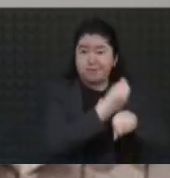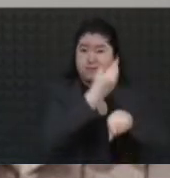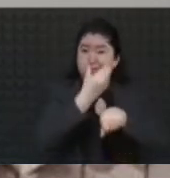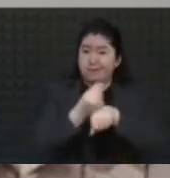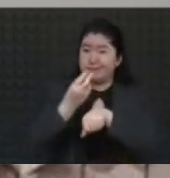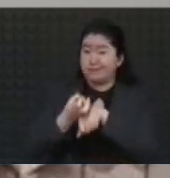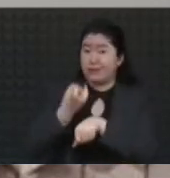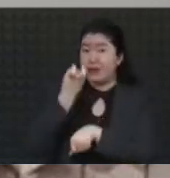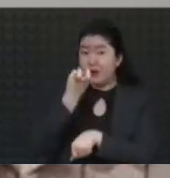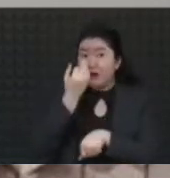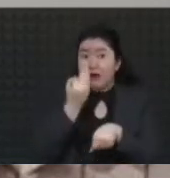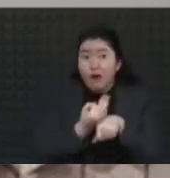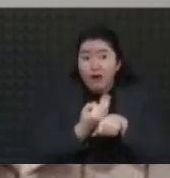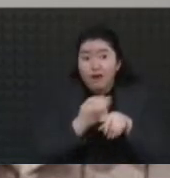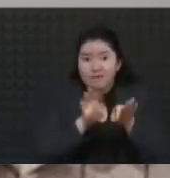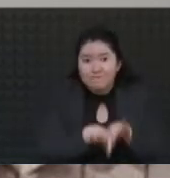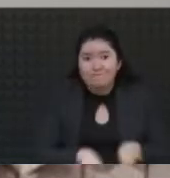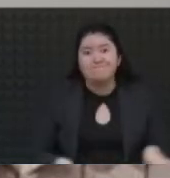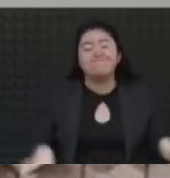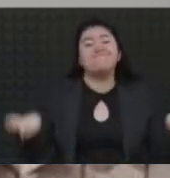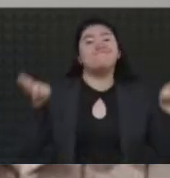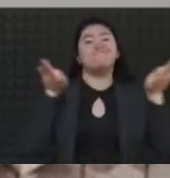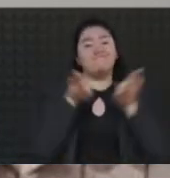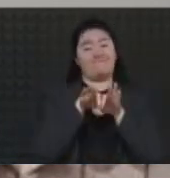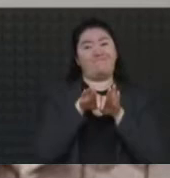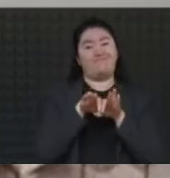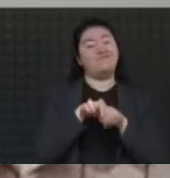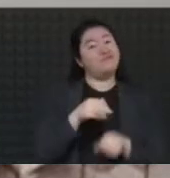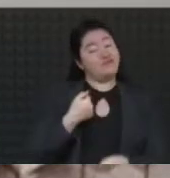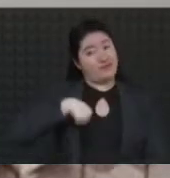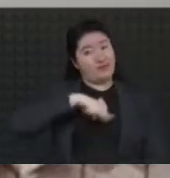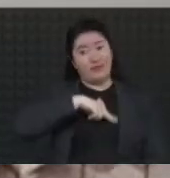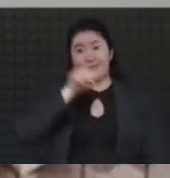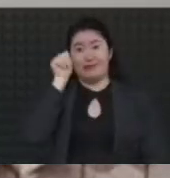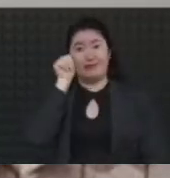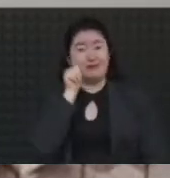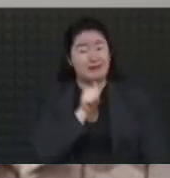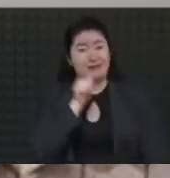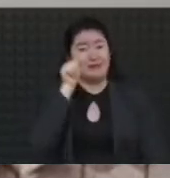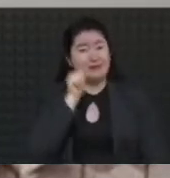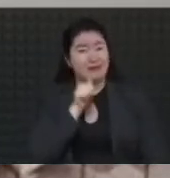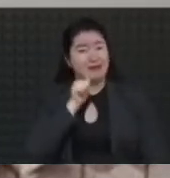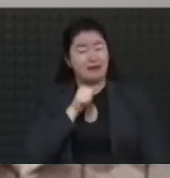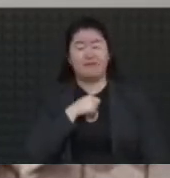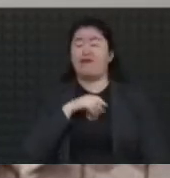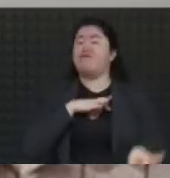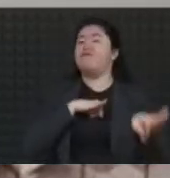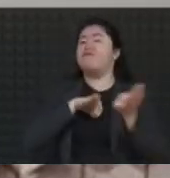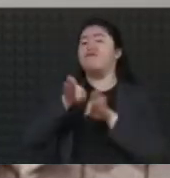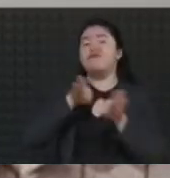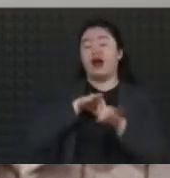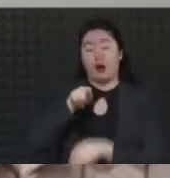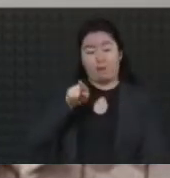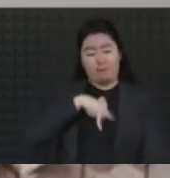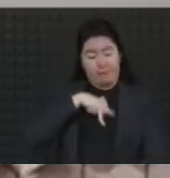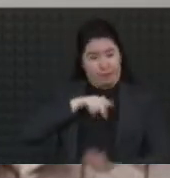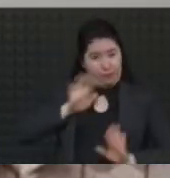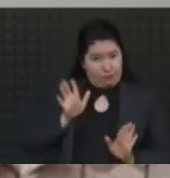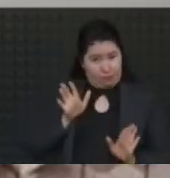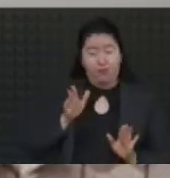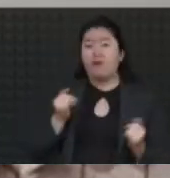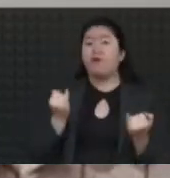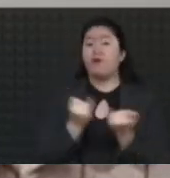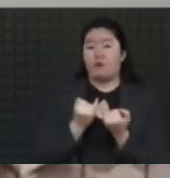lo fundamental y con la máxima con la que nosotros siempre hemos actuado de manera personal, de manera